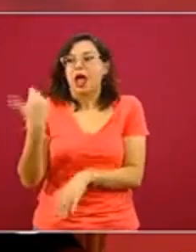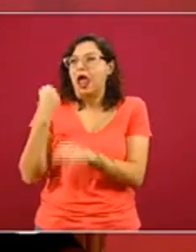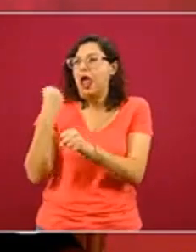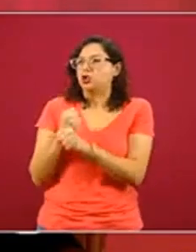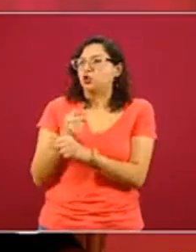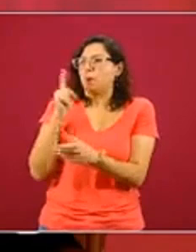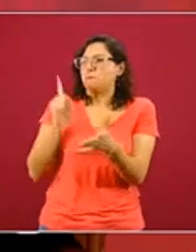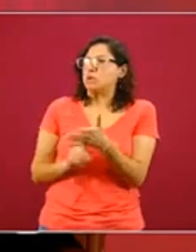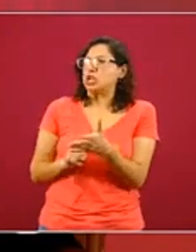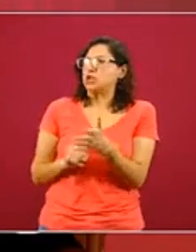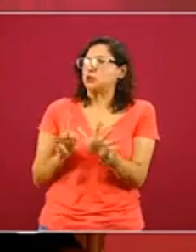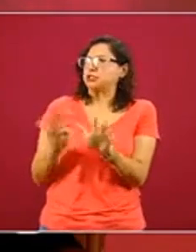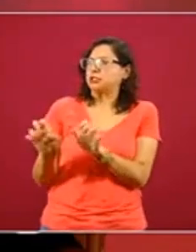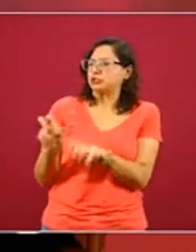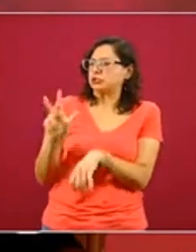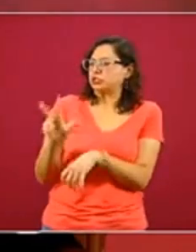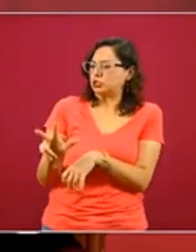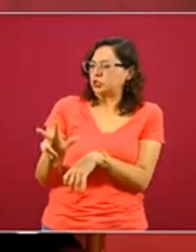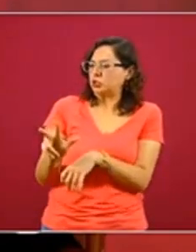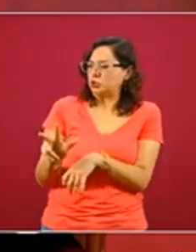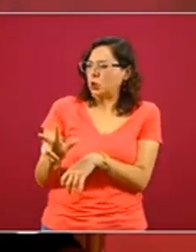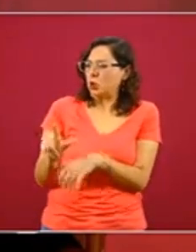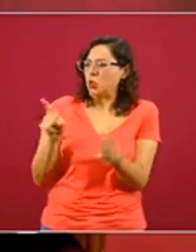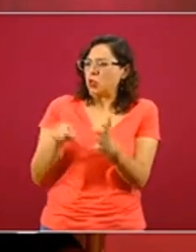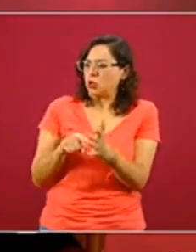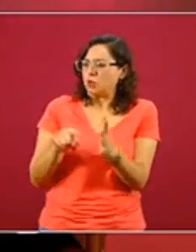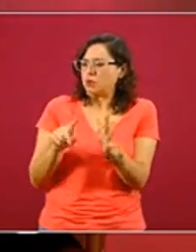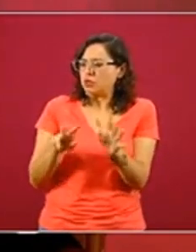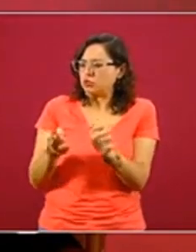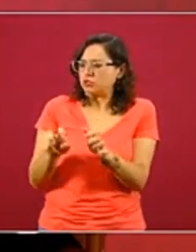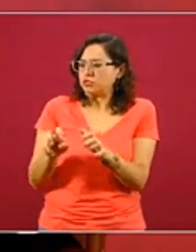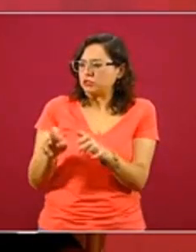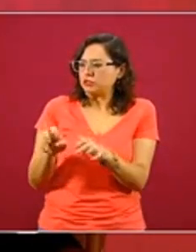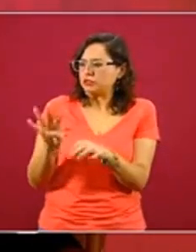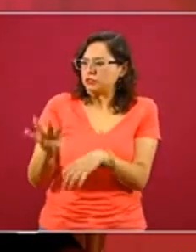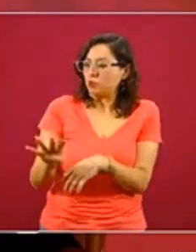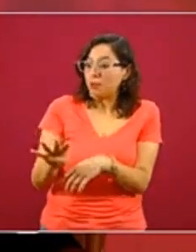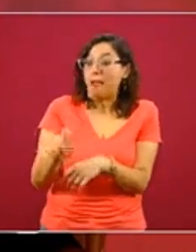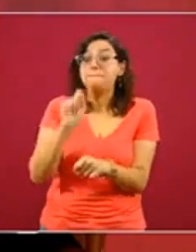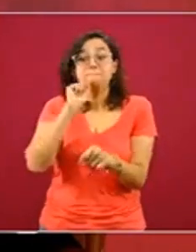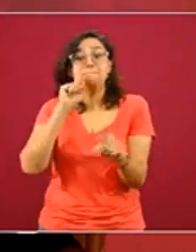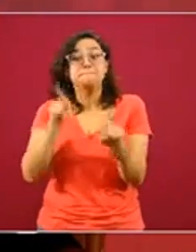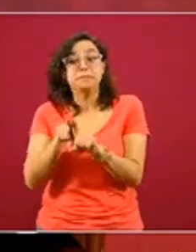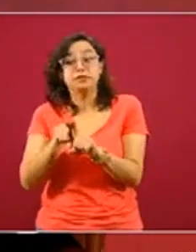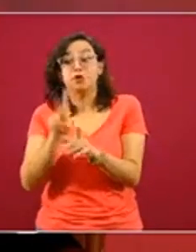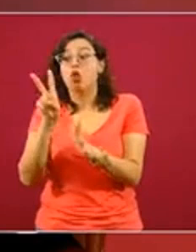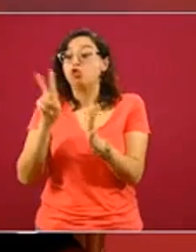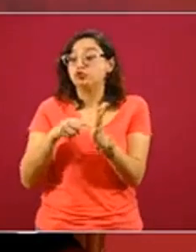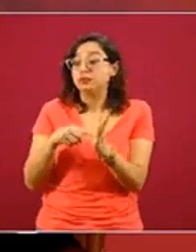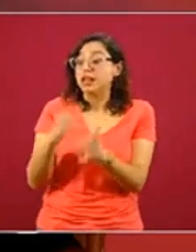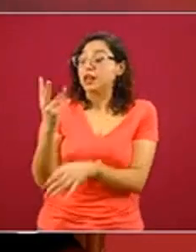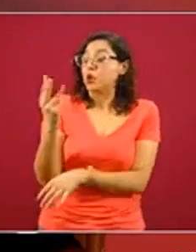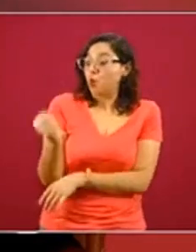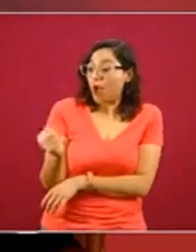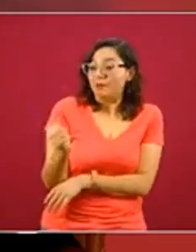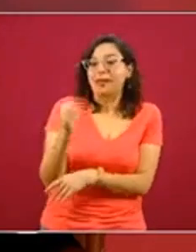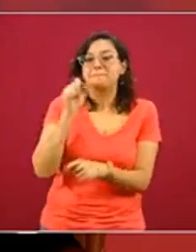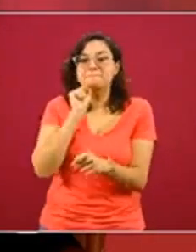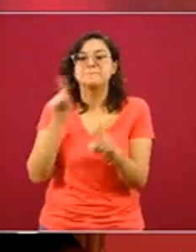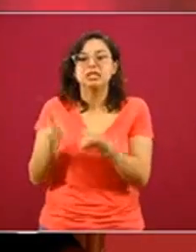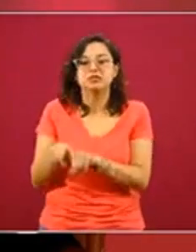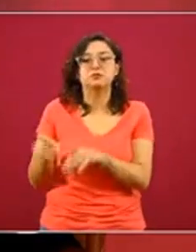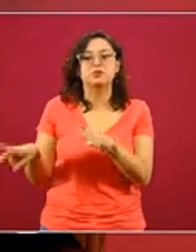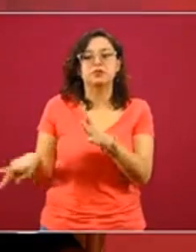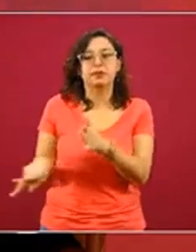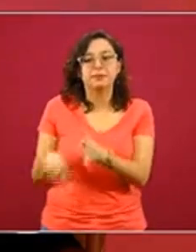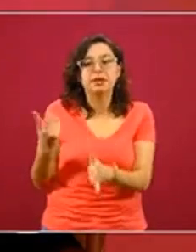1918-19, también la de 2009, se prolongó en estos ciclos de